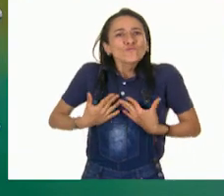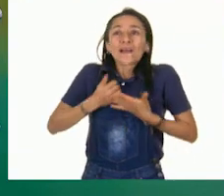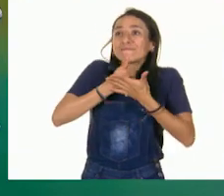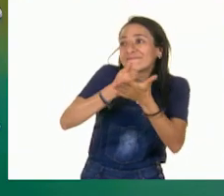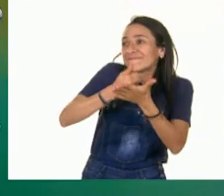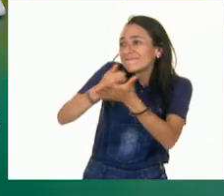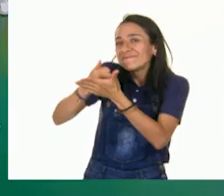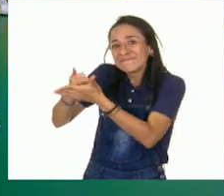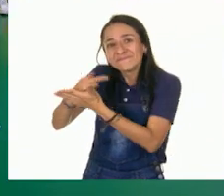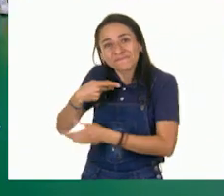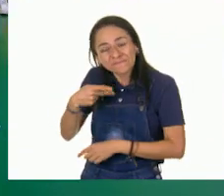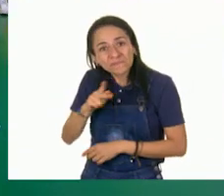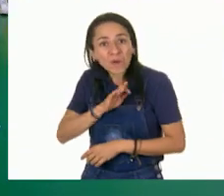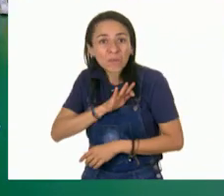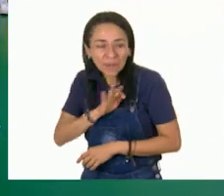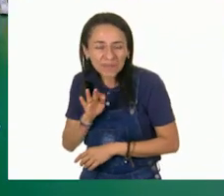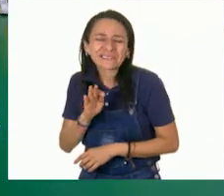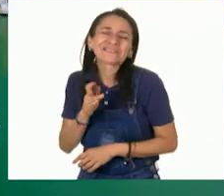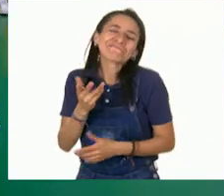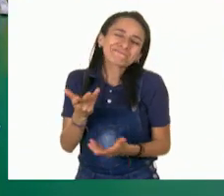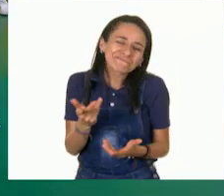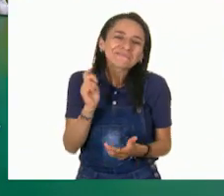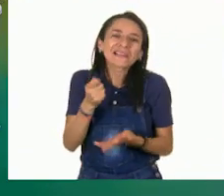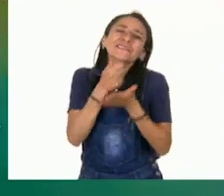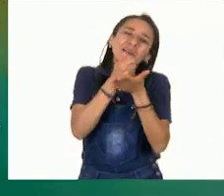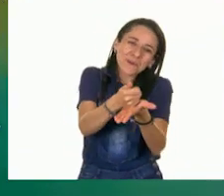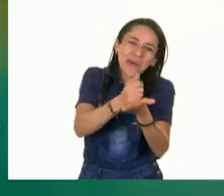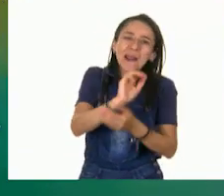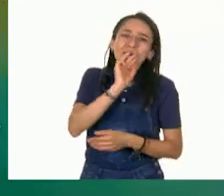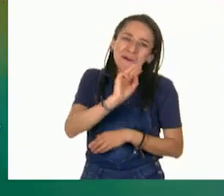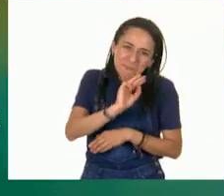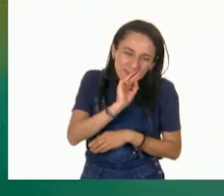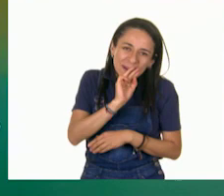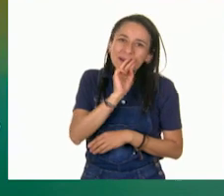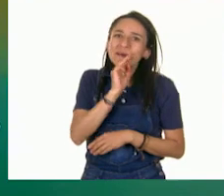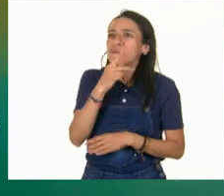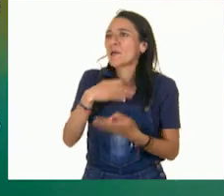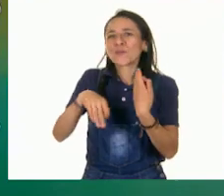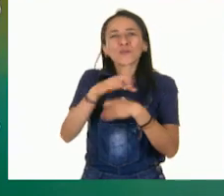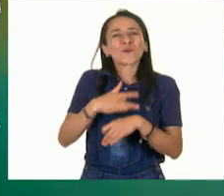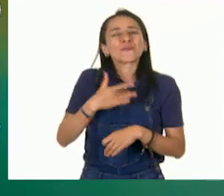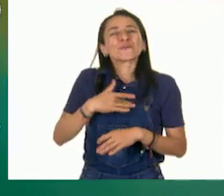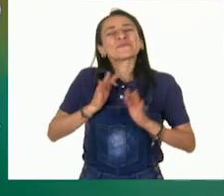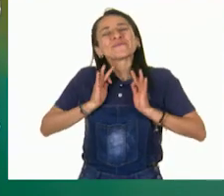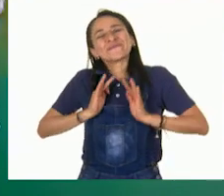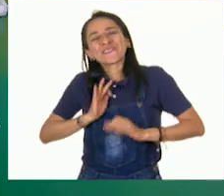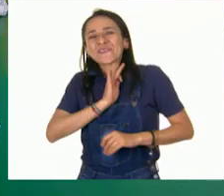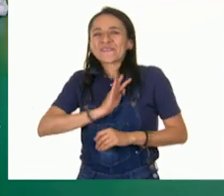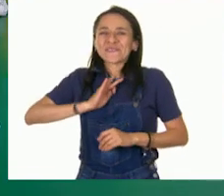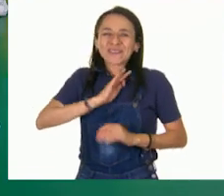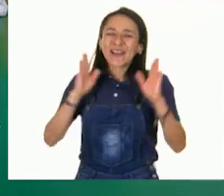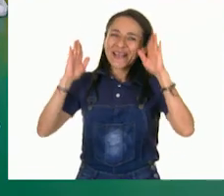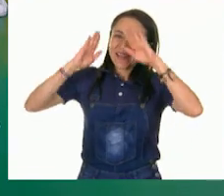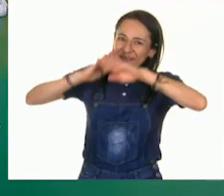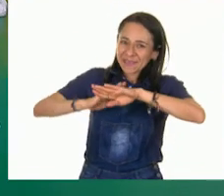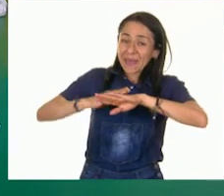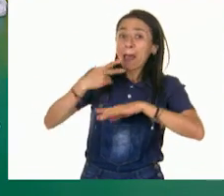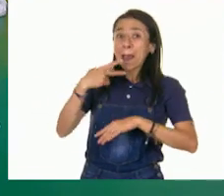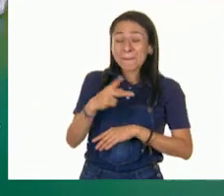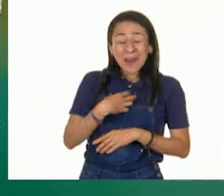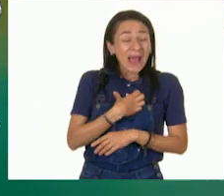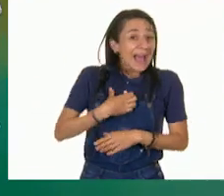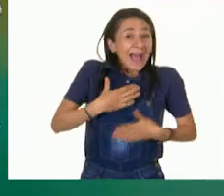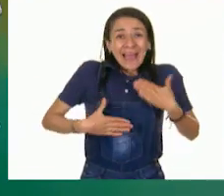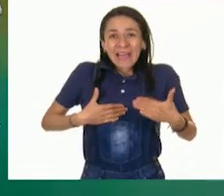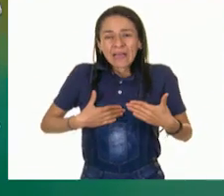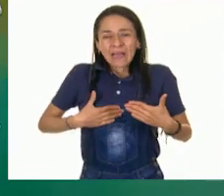además, también de ayudar a tu mamá y ayudar a que todos la pasaran muy bien, pues te alterabas tanto que no podías